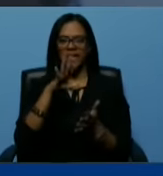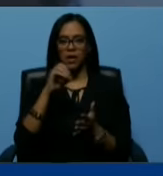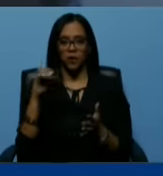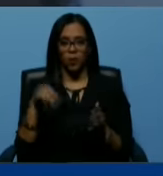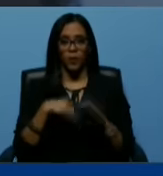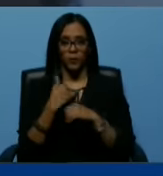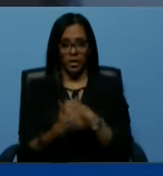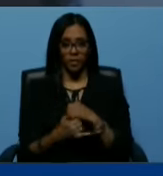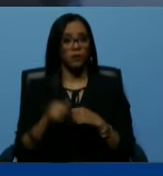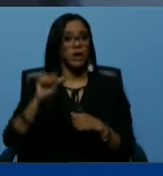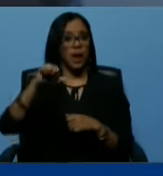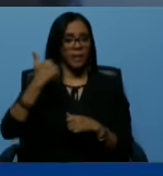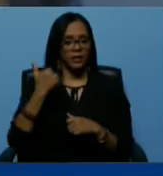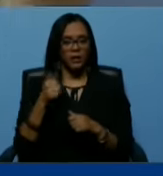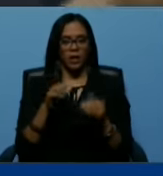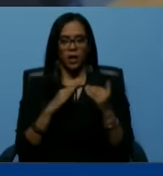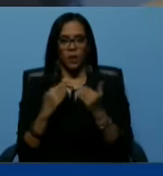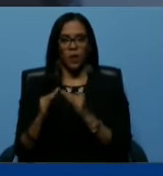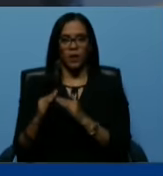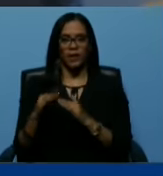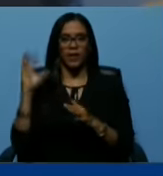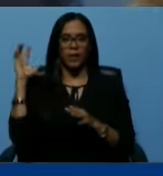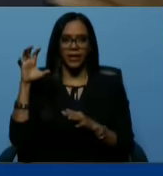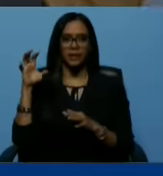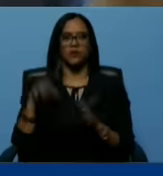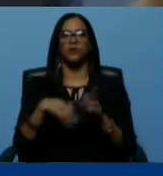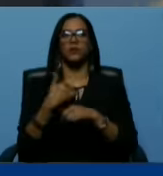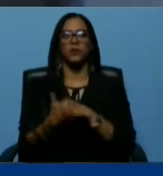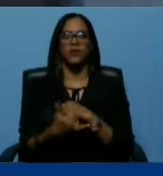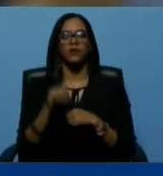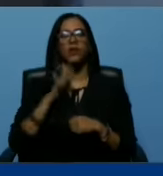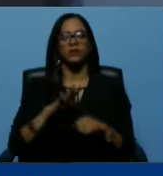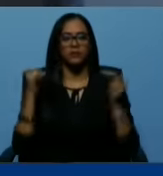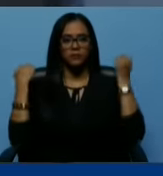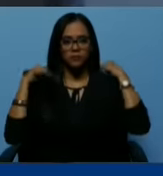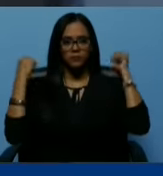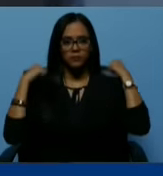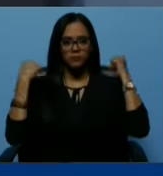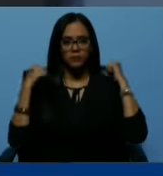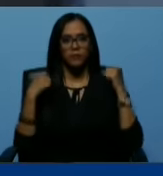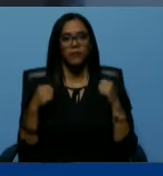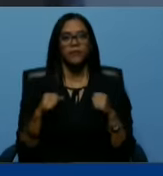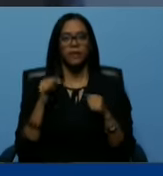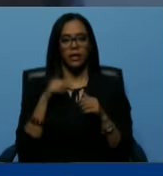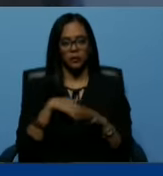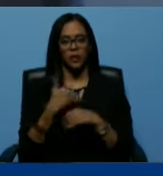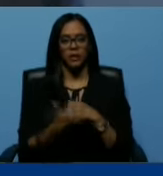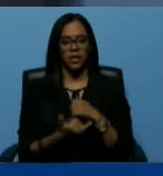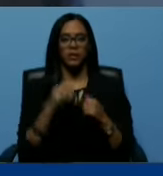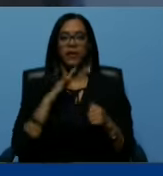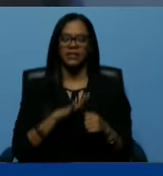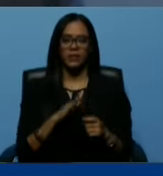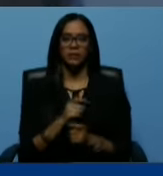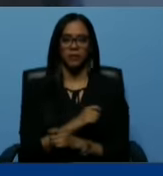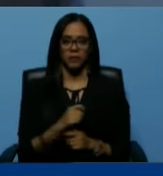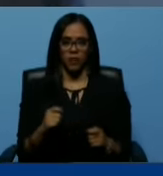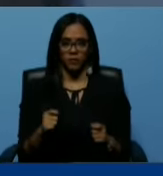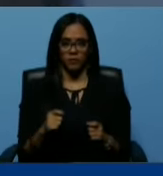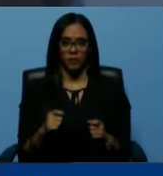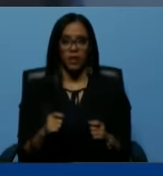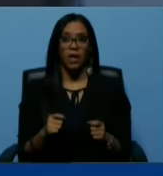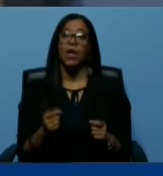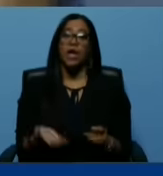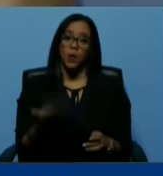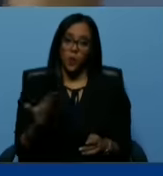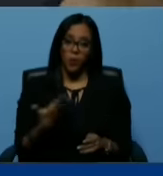mayoría, en la gran mayoría de las comunas del país, esos proyectos están en ejecución y en gran parte esos proyectos están culminados. Es